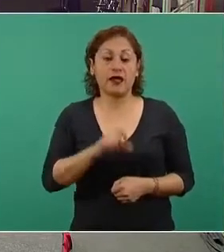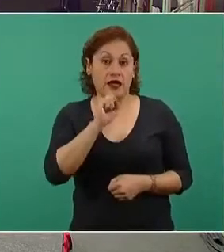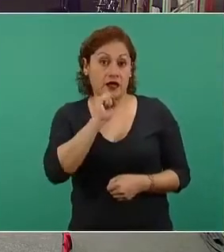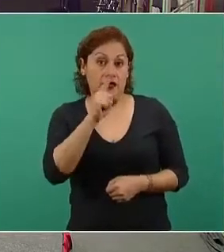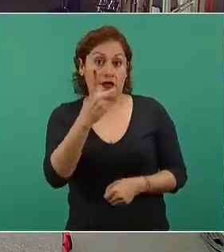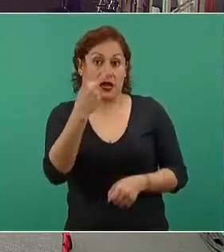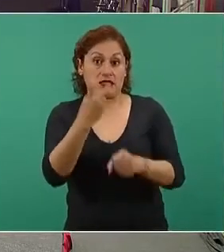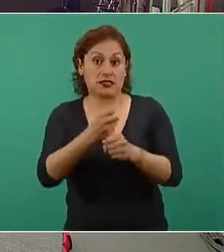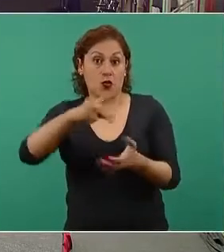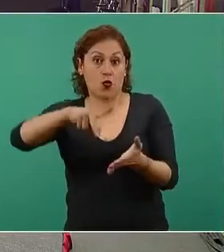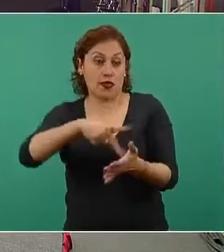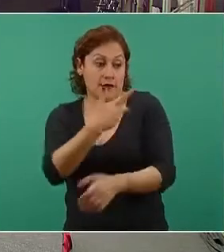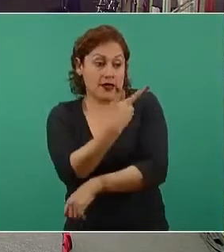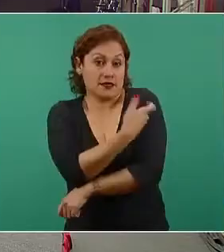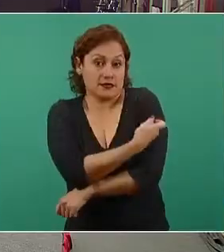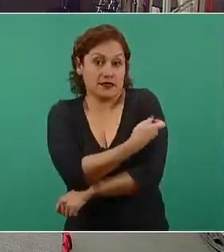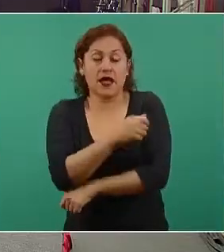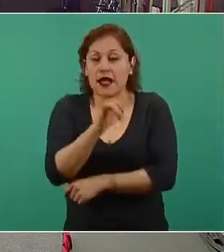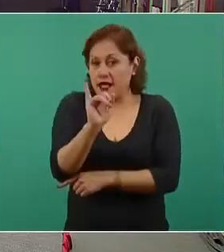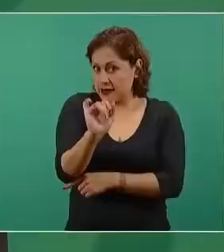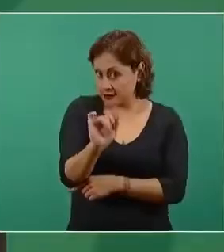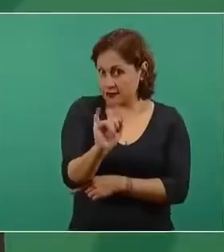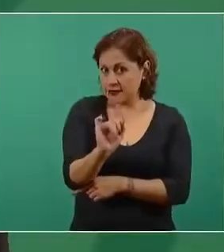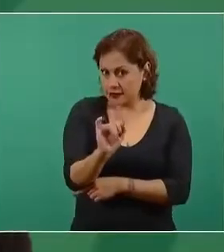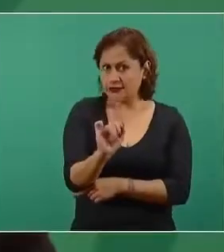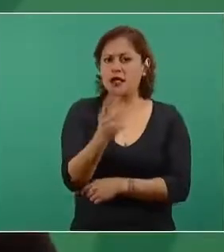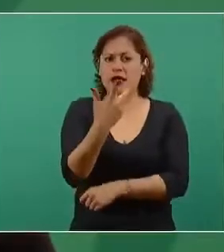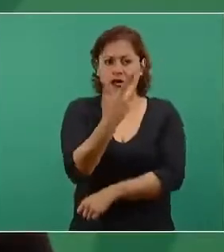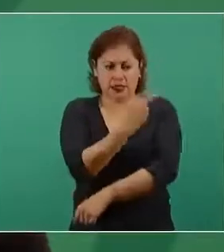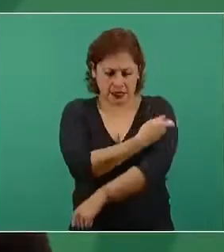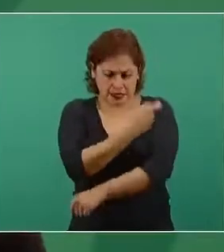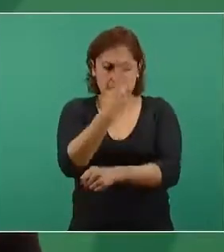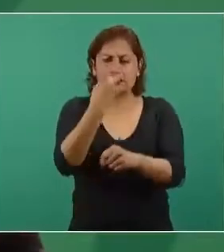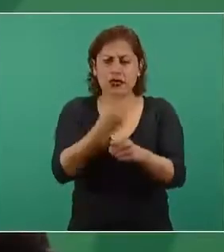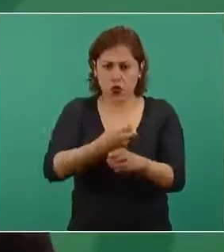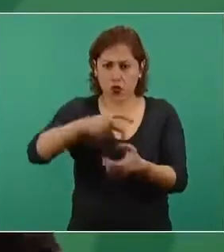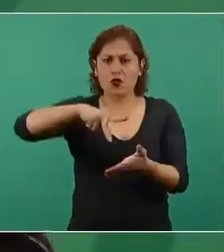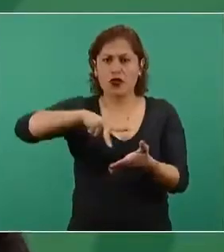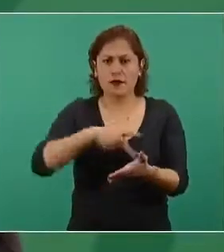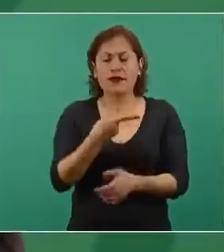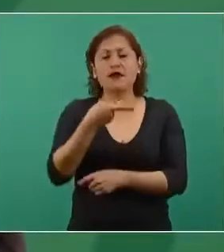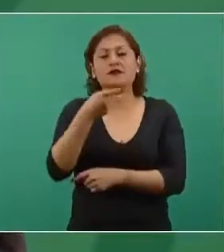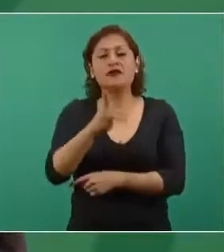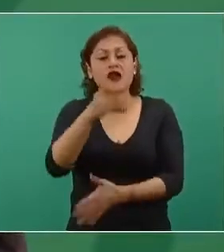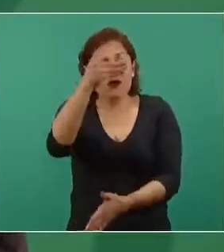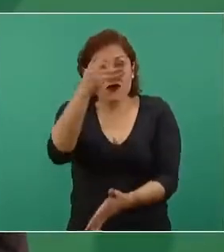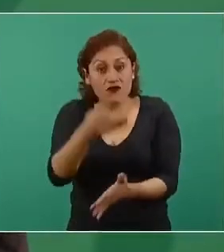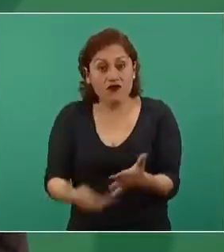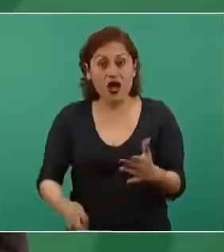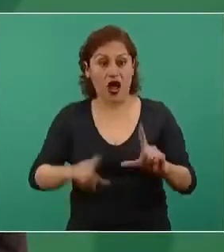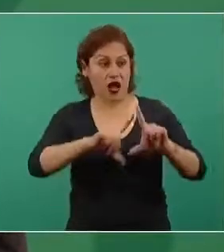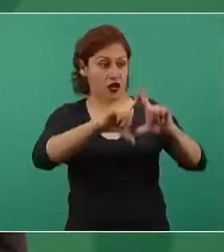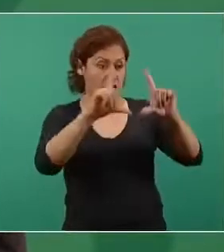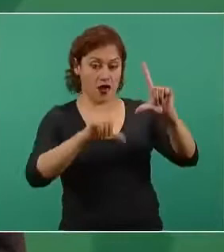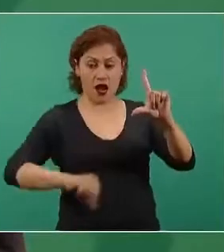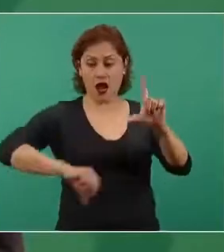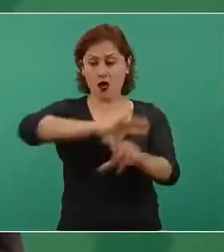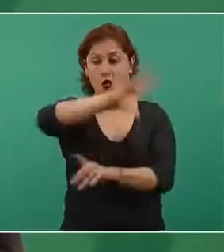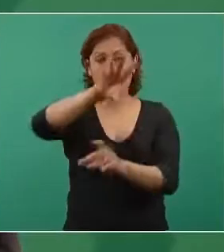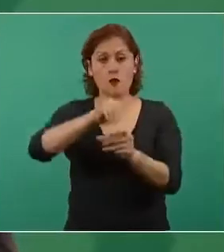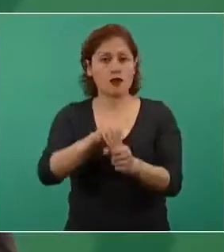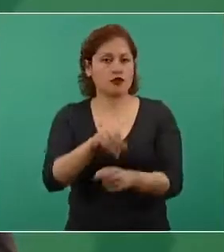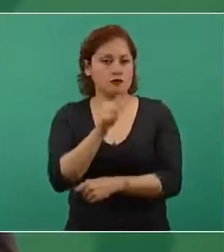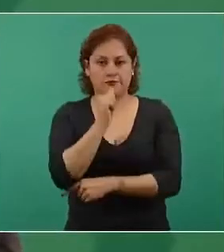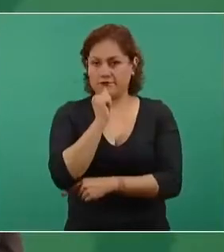dosis. Exacto, ya se están aplicando segundas dosis, pero no hemos cubierto el porcentaje de población mexicana que tiene que estar cubierta para